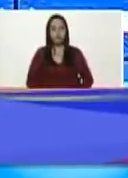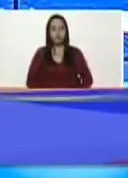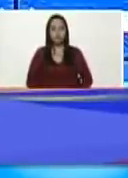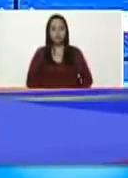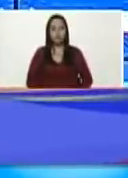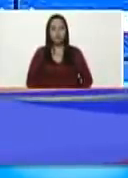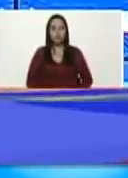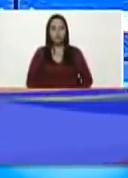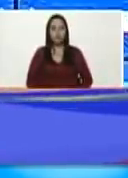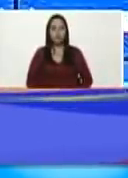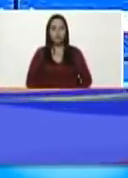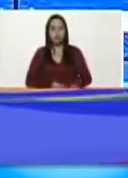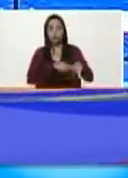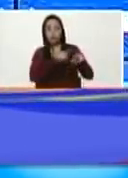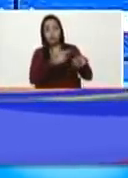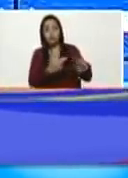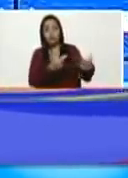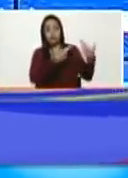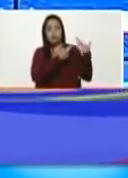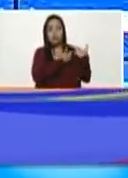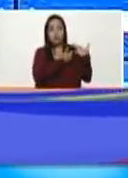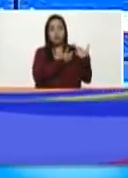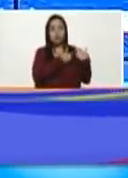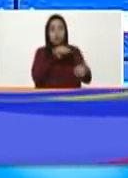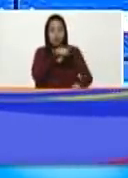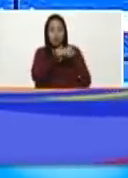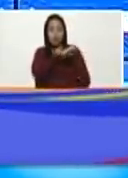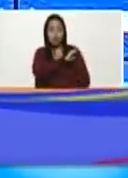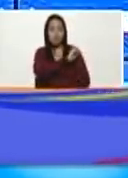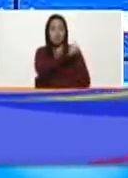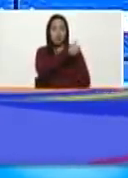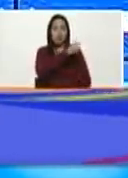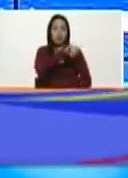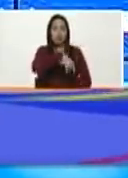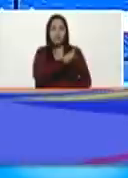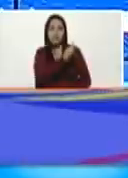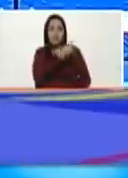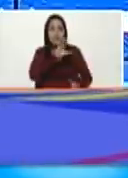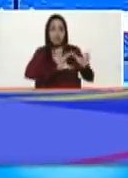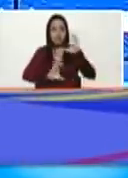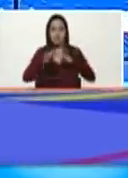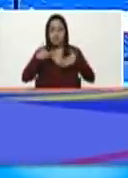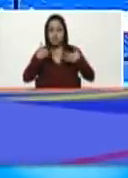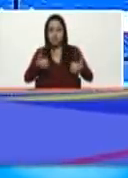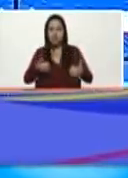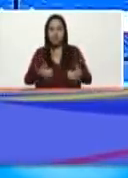Te encargo esto, rectorísimo Alvarado, en tus manos.